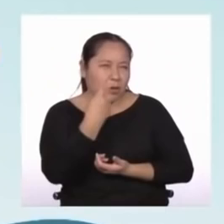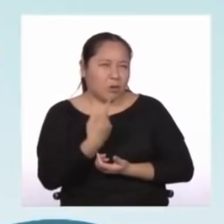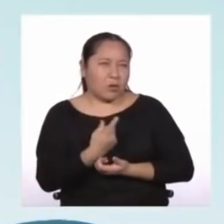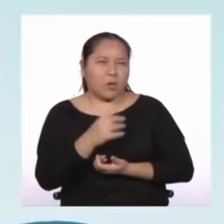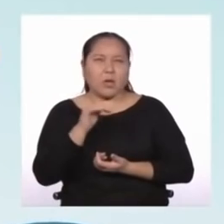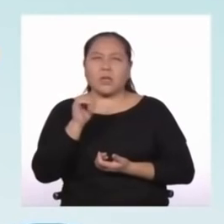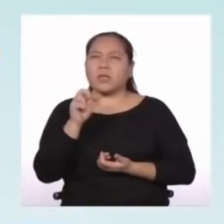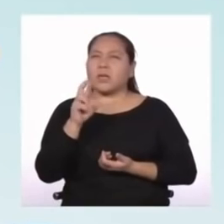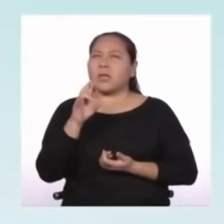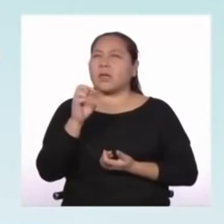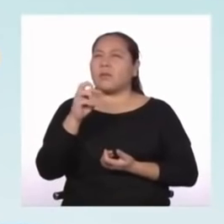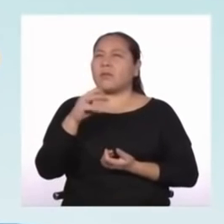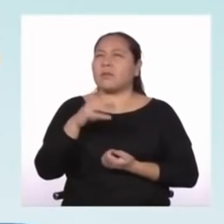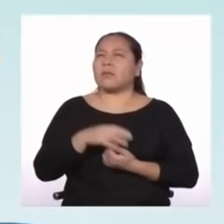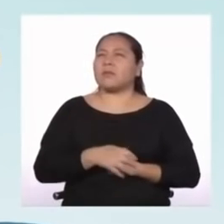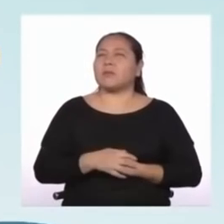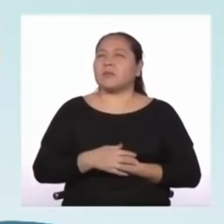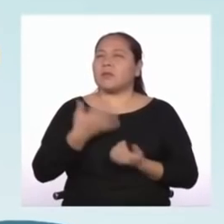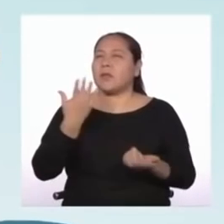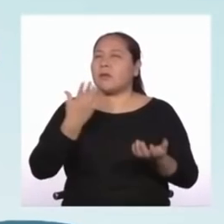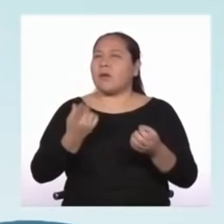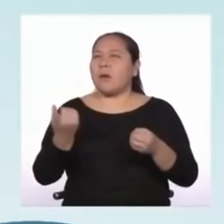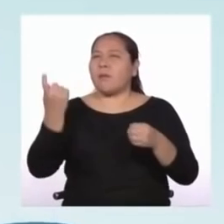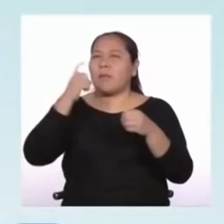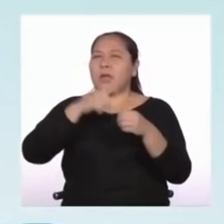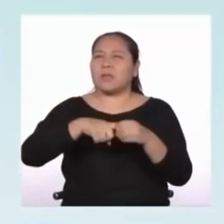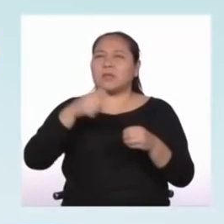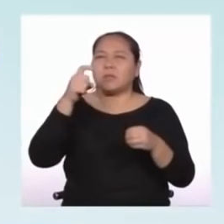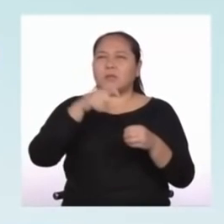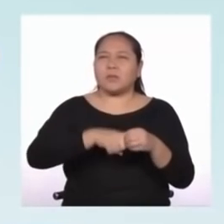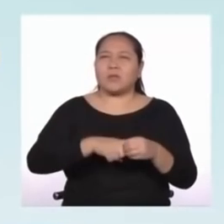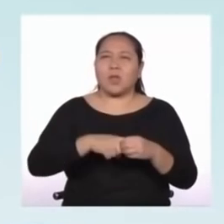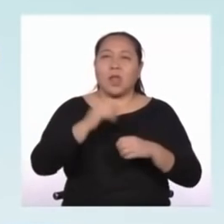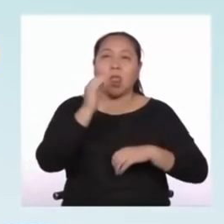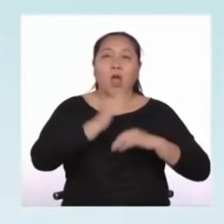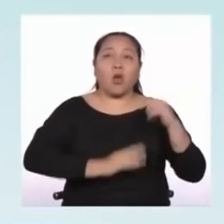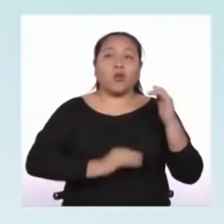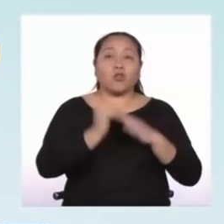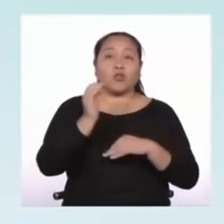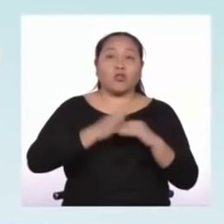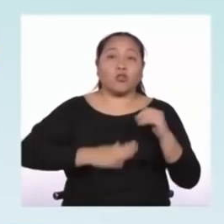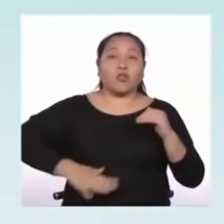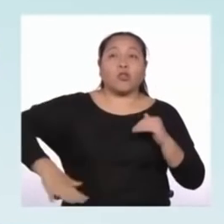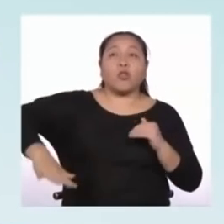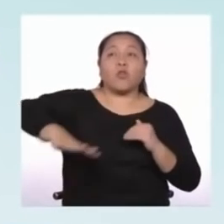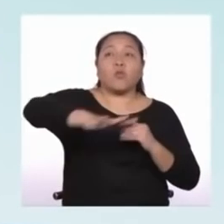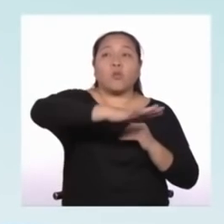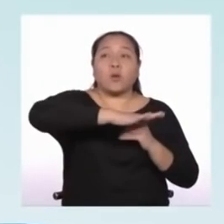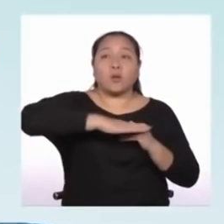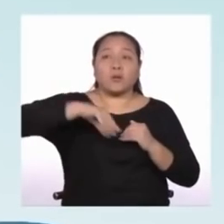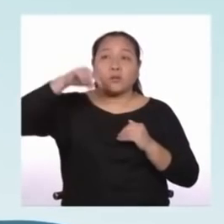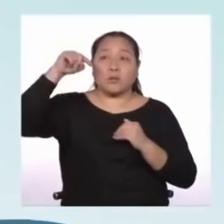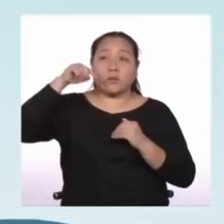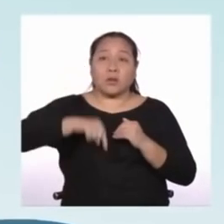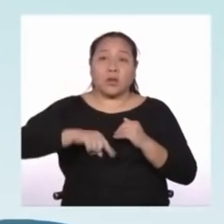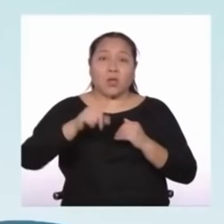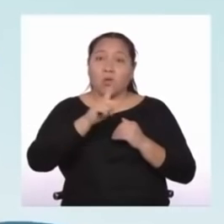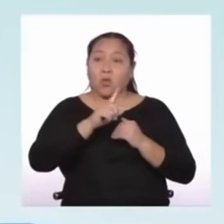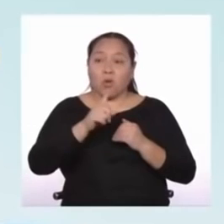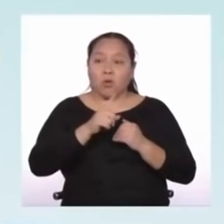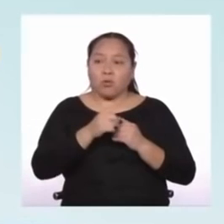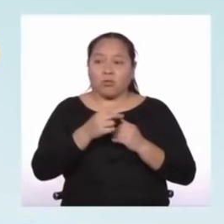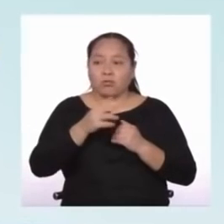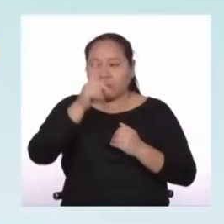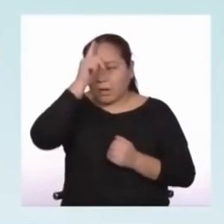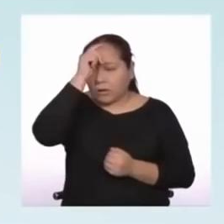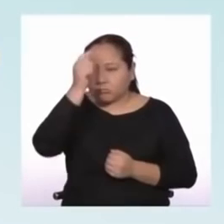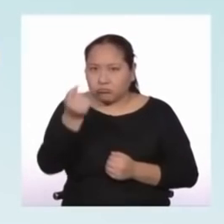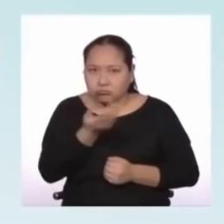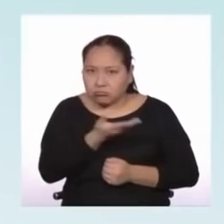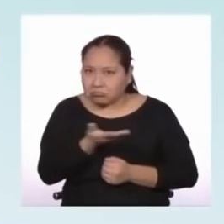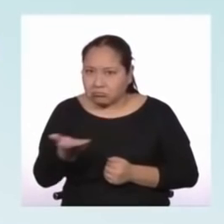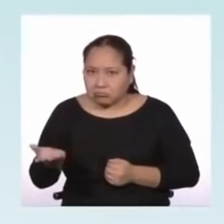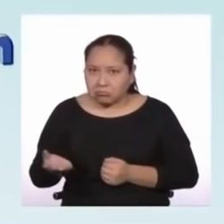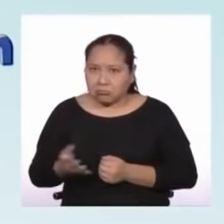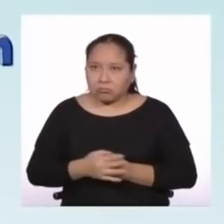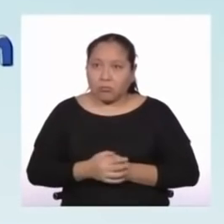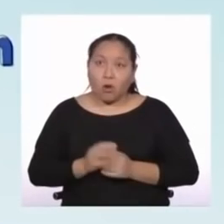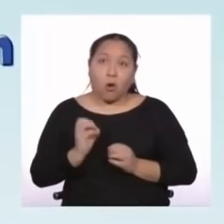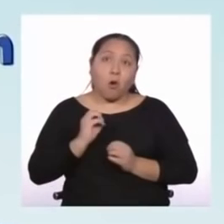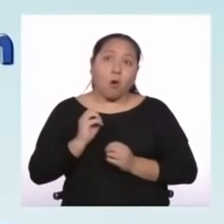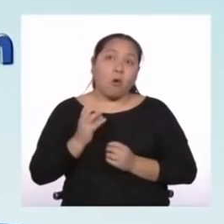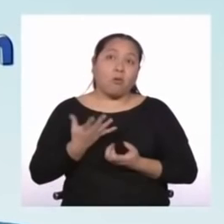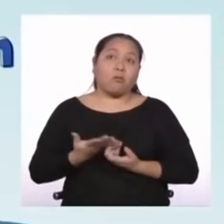Yaremis, ¿habrán participaciones en la construcción de nuestra república que no han sido reconocidas?